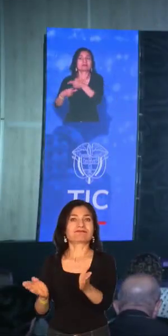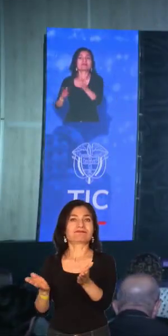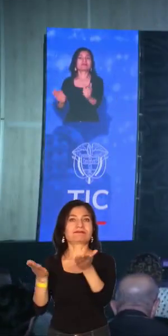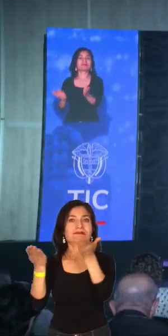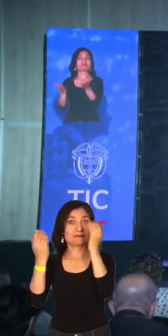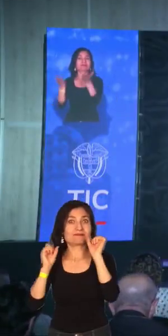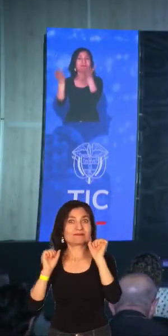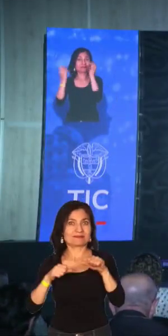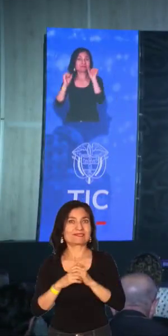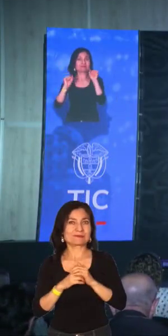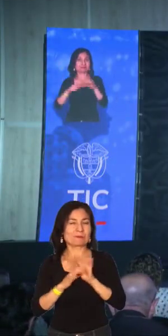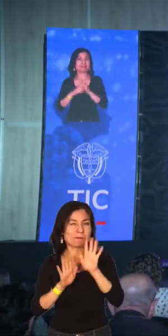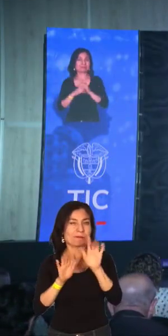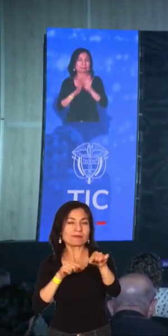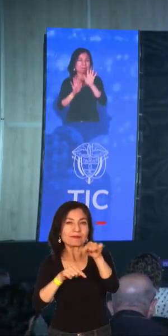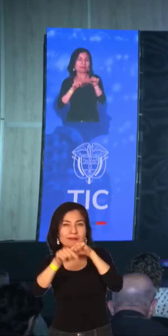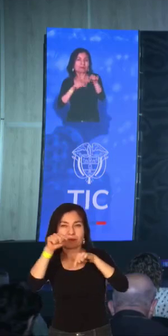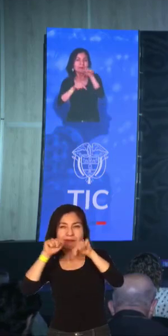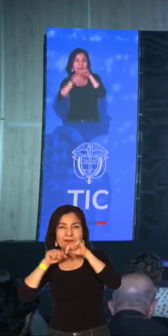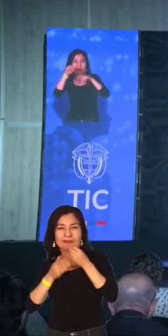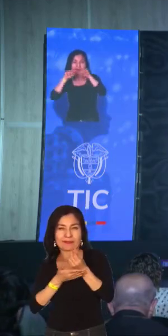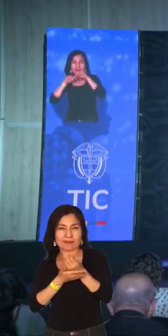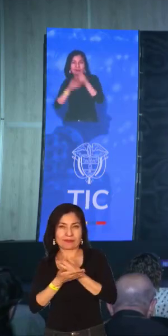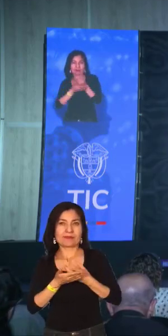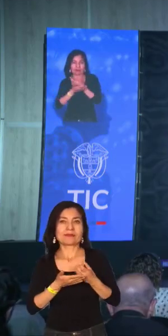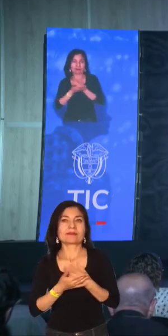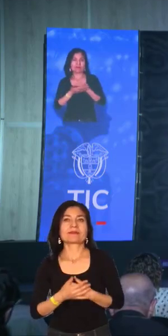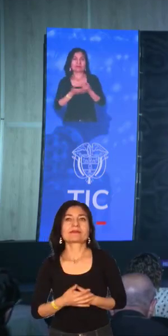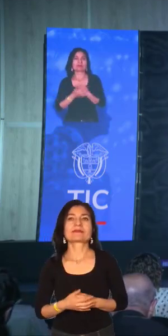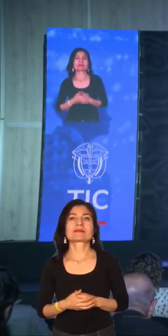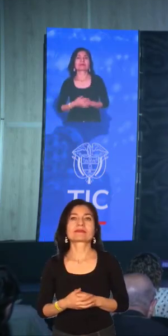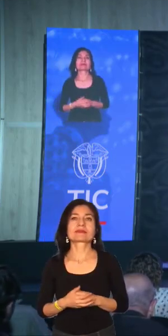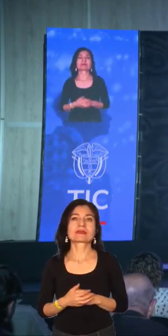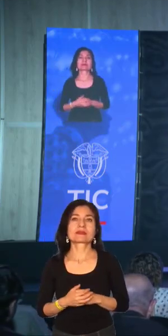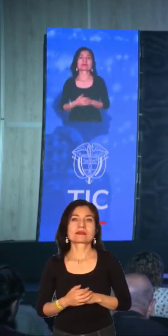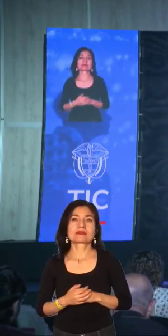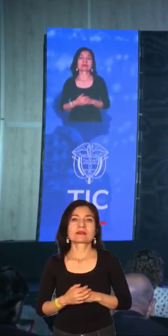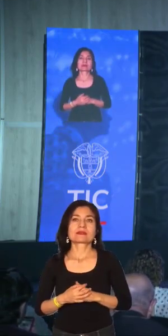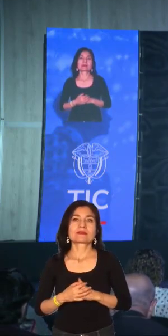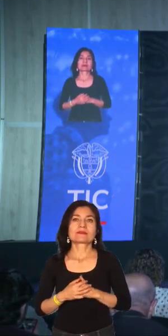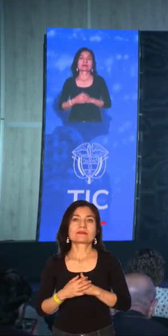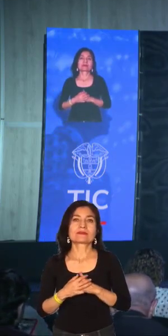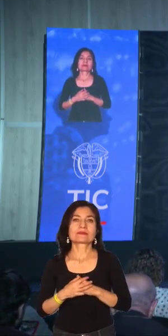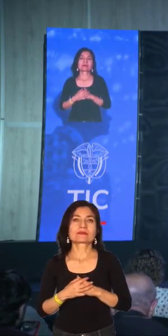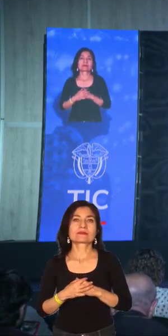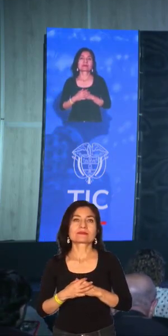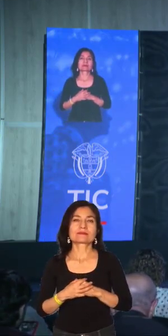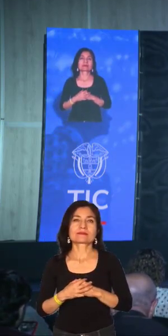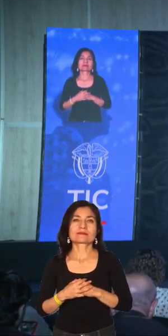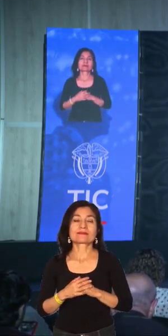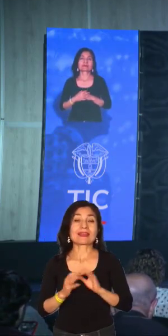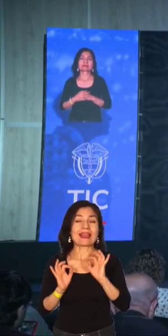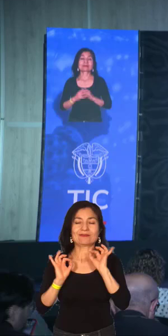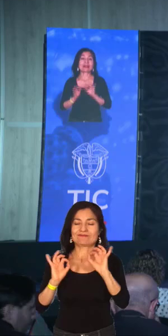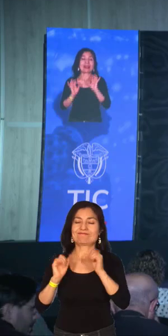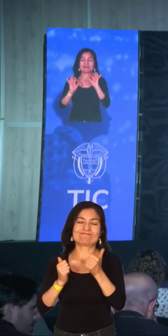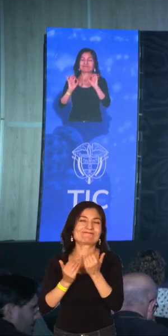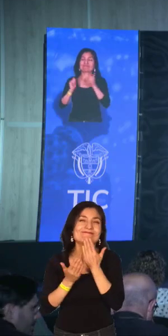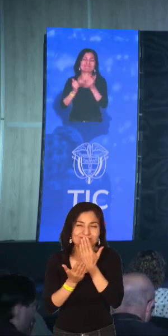a la diapositiva adecuada. Ajá, ahora sí. Ahora sí, muchísimas